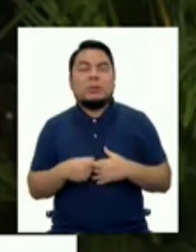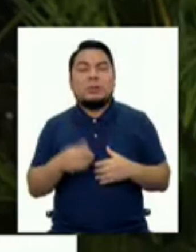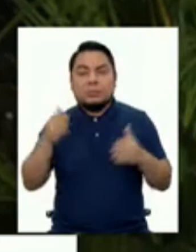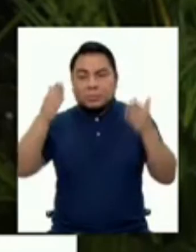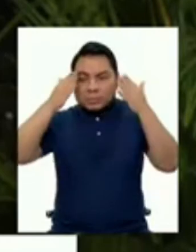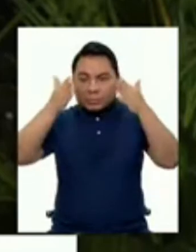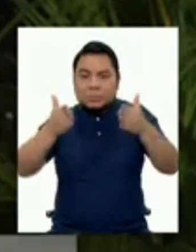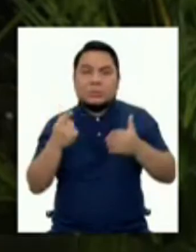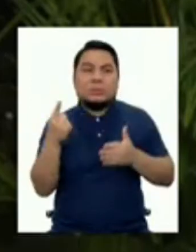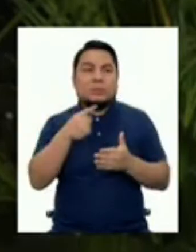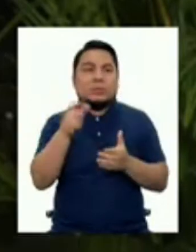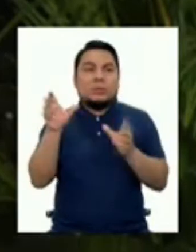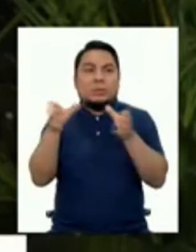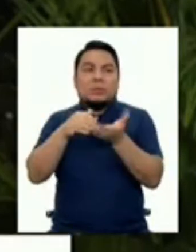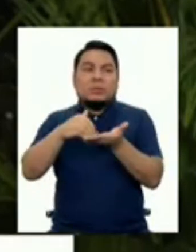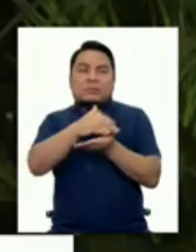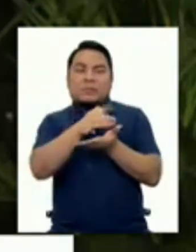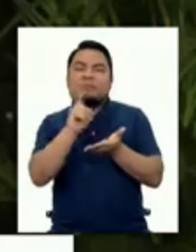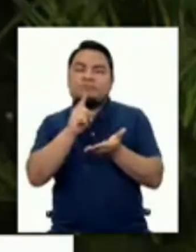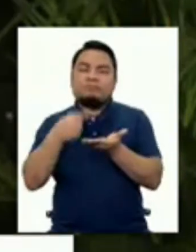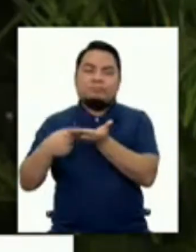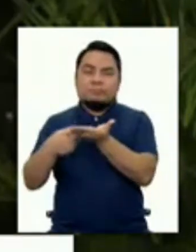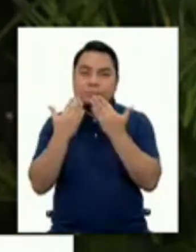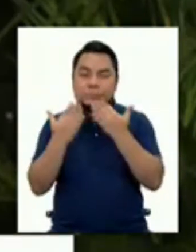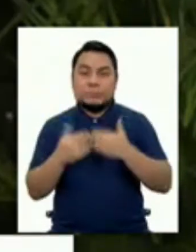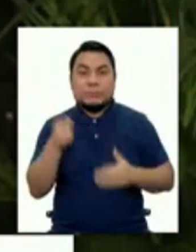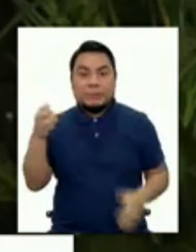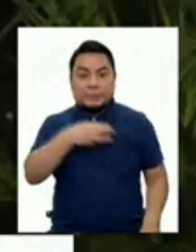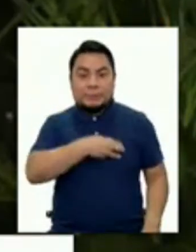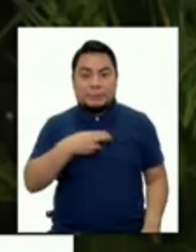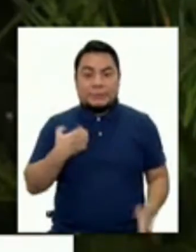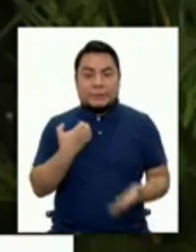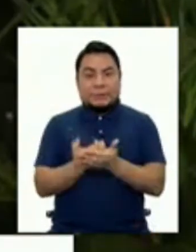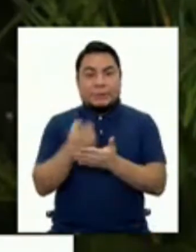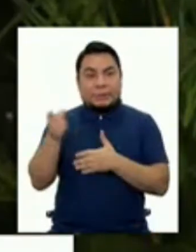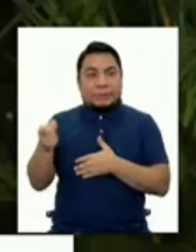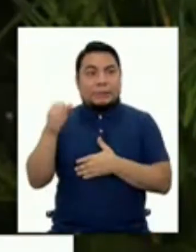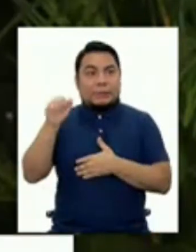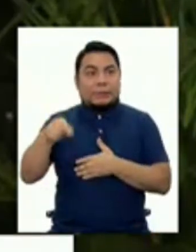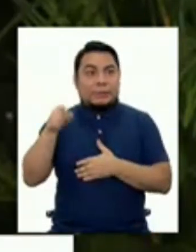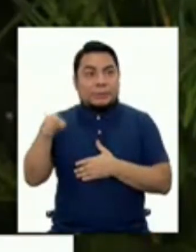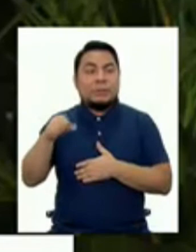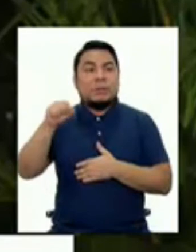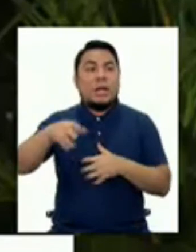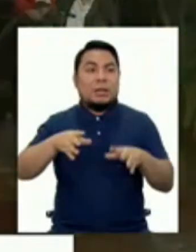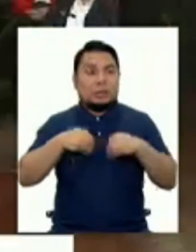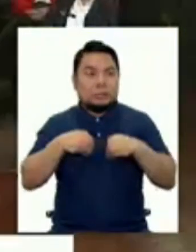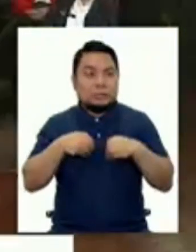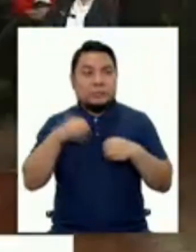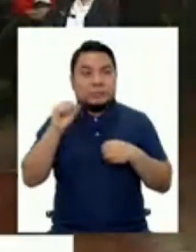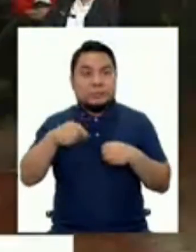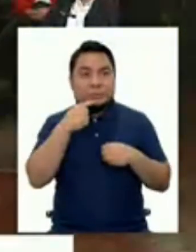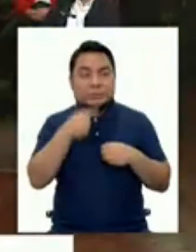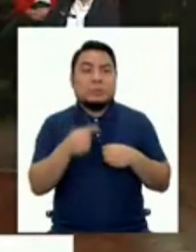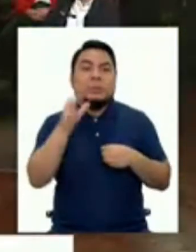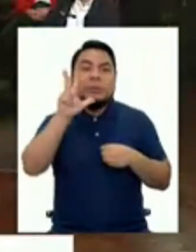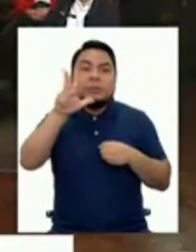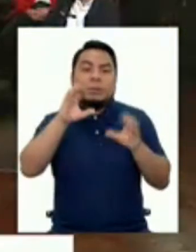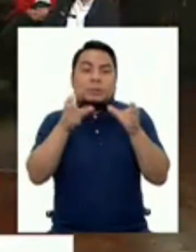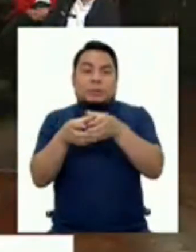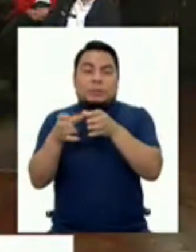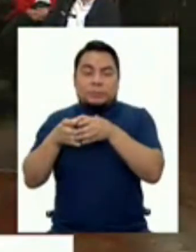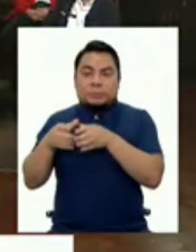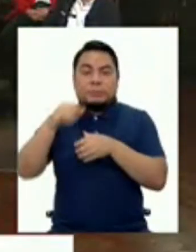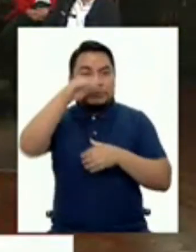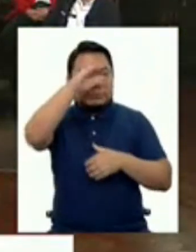formalizando su interpelación. El día de hoy la ministra de Economía, a ella sí se le aceptó que sean, fue citada por tres comisiones y sí